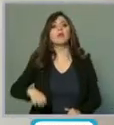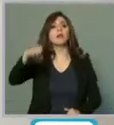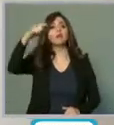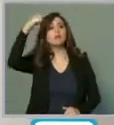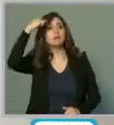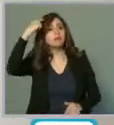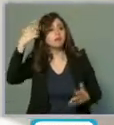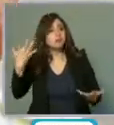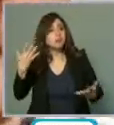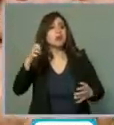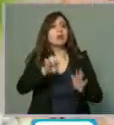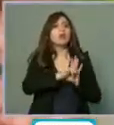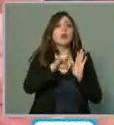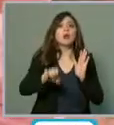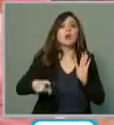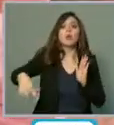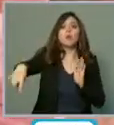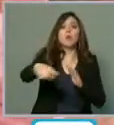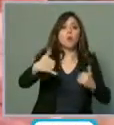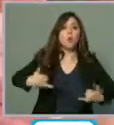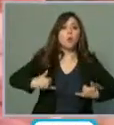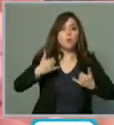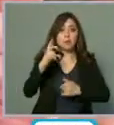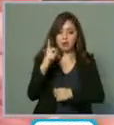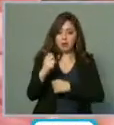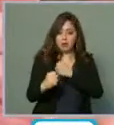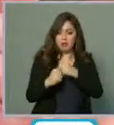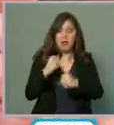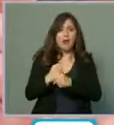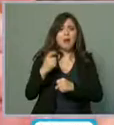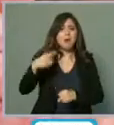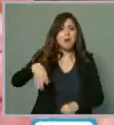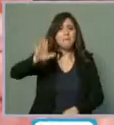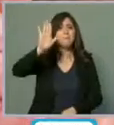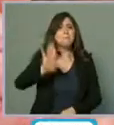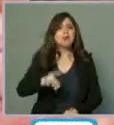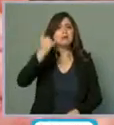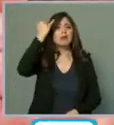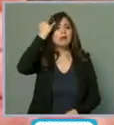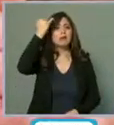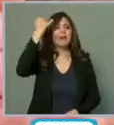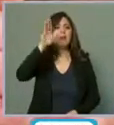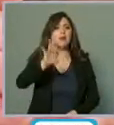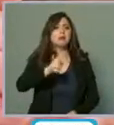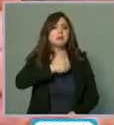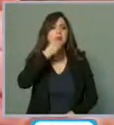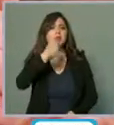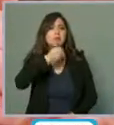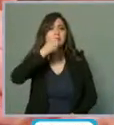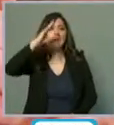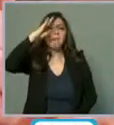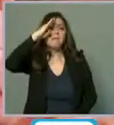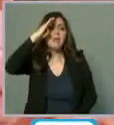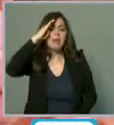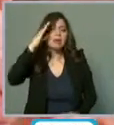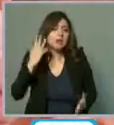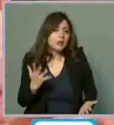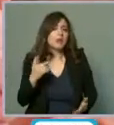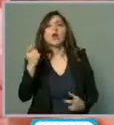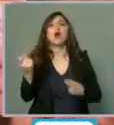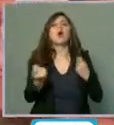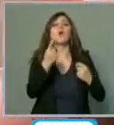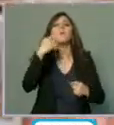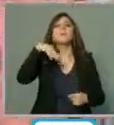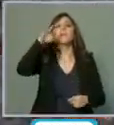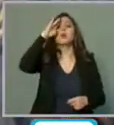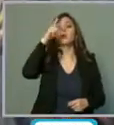que tienen actitud de viejitos. Sí, ¿no? totalmente. No podemos negar la realidad de que te va a alcanzar. Si tú tienes la suerte de llegar a los